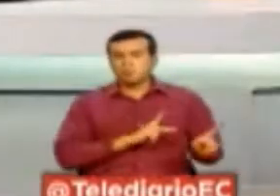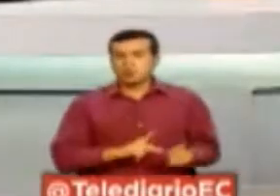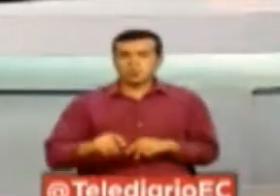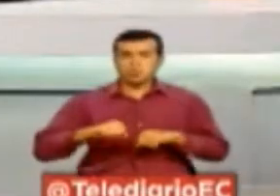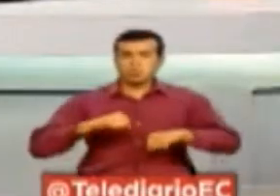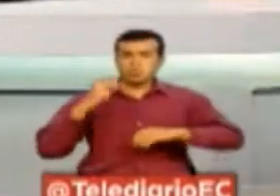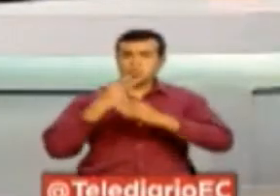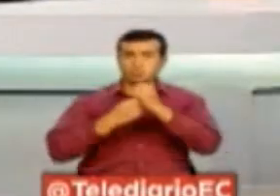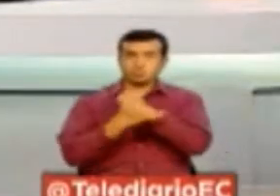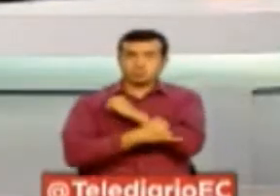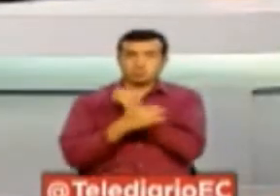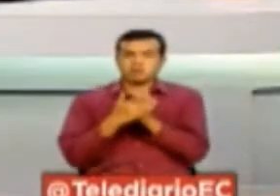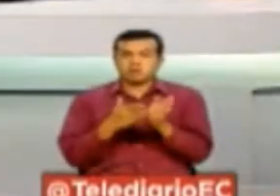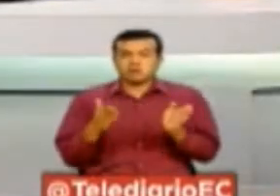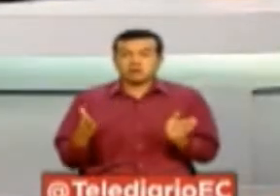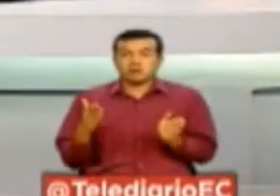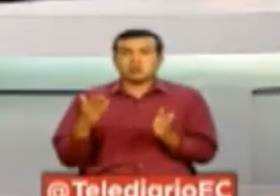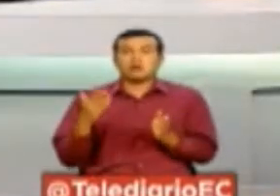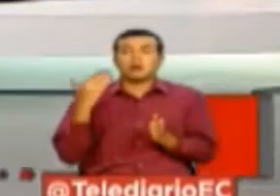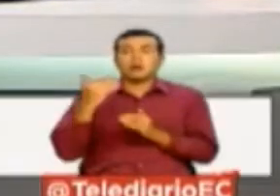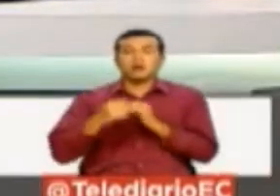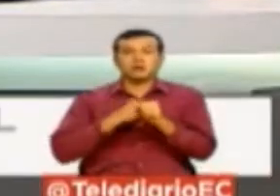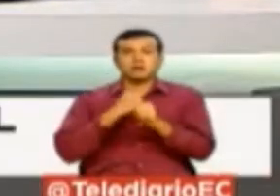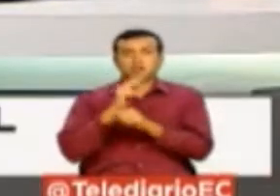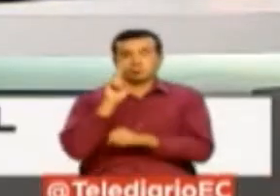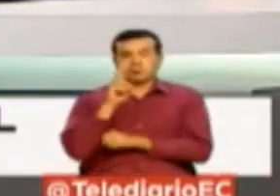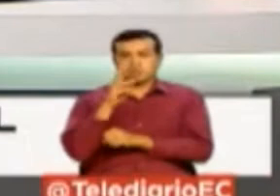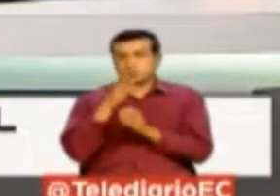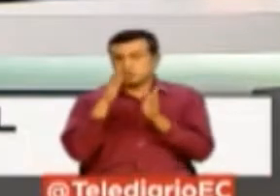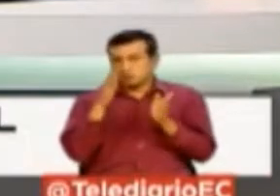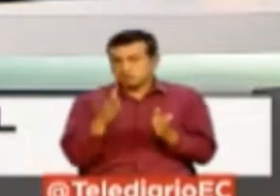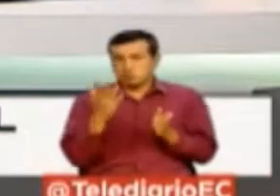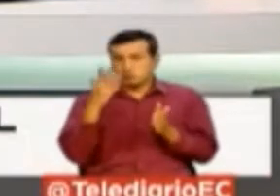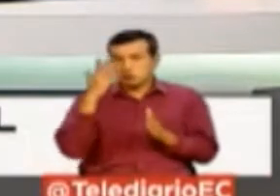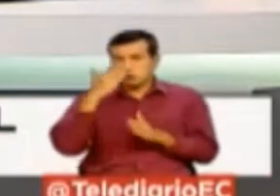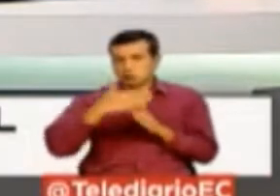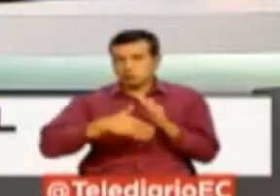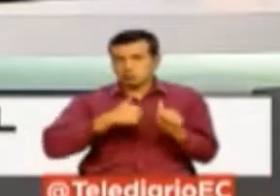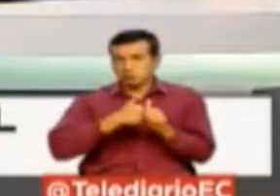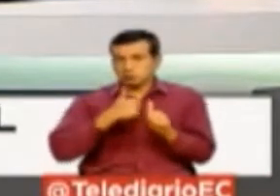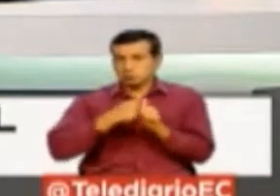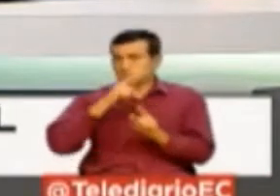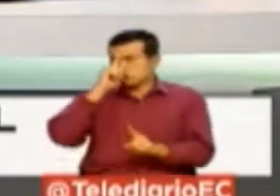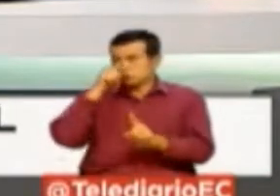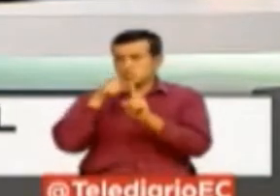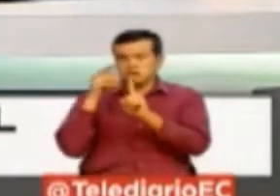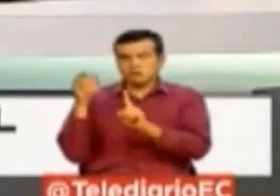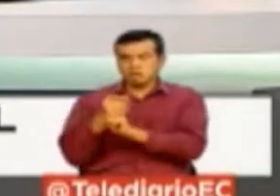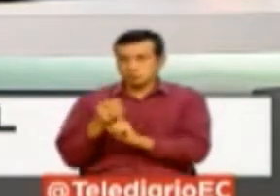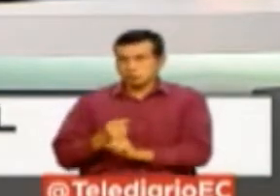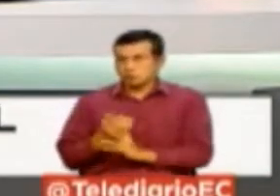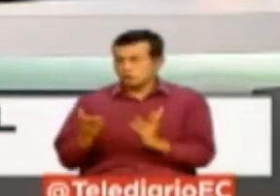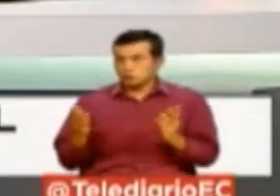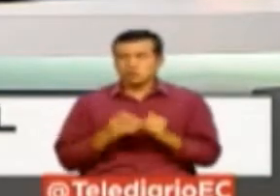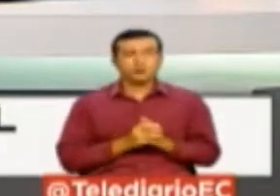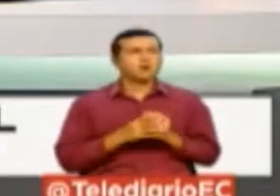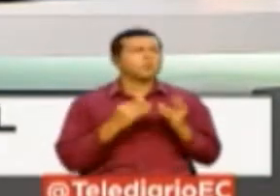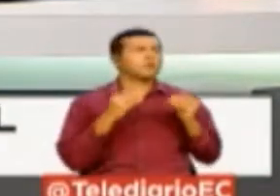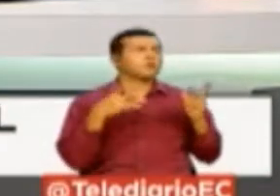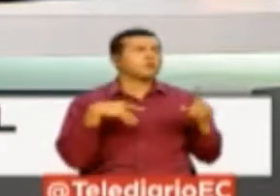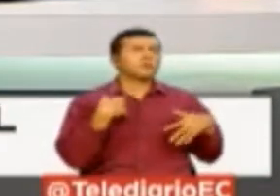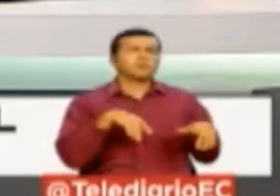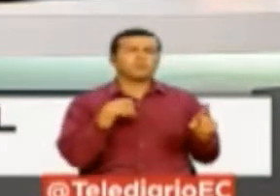operativo binacional que se suscribió en 2016 cuáles son los resultados que esto arroja pues no son muy